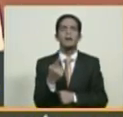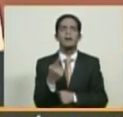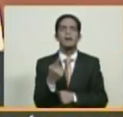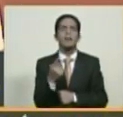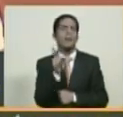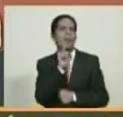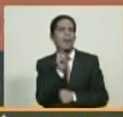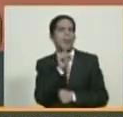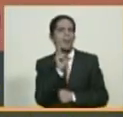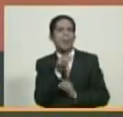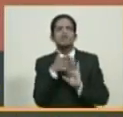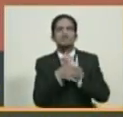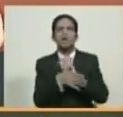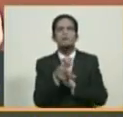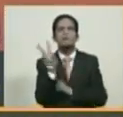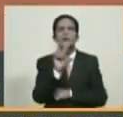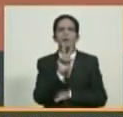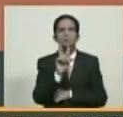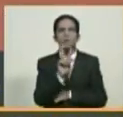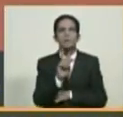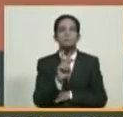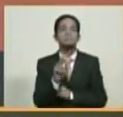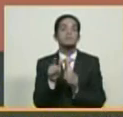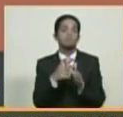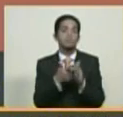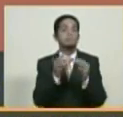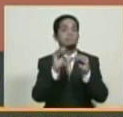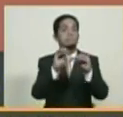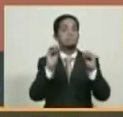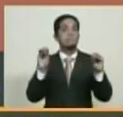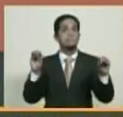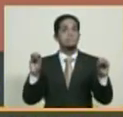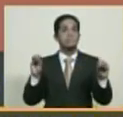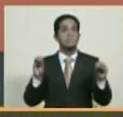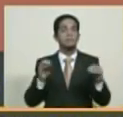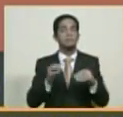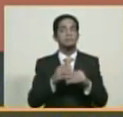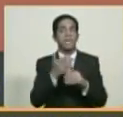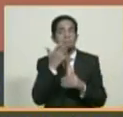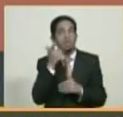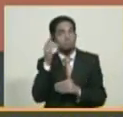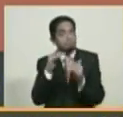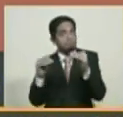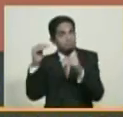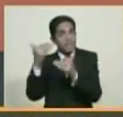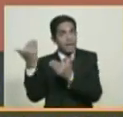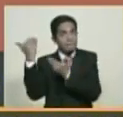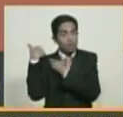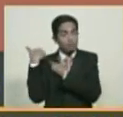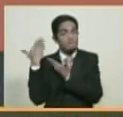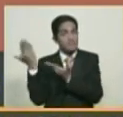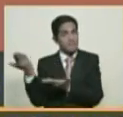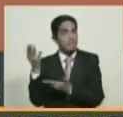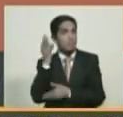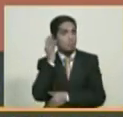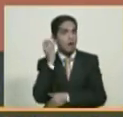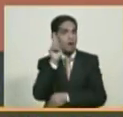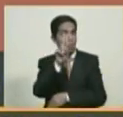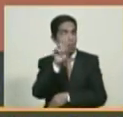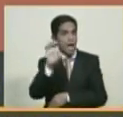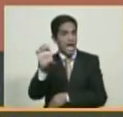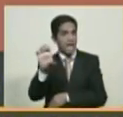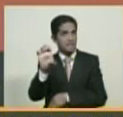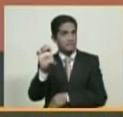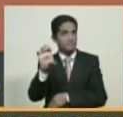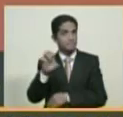Venezuela. Y allí hay que hacer un llamado, sobre todo por la alta responsabilidad que ella tiene en la Unión Europea, que debe